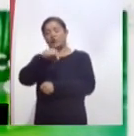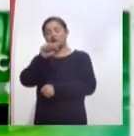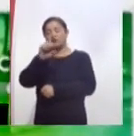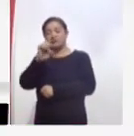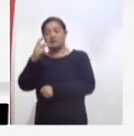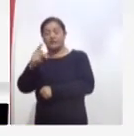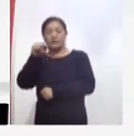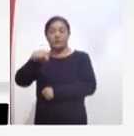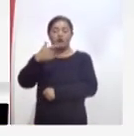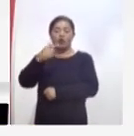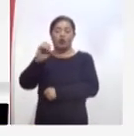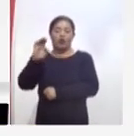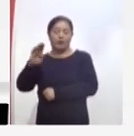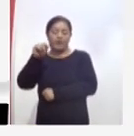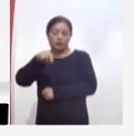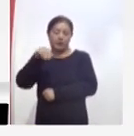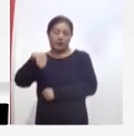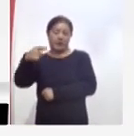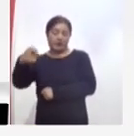www.telesecundaria.sep.gob.mx y